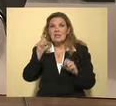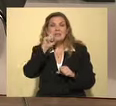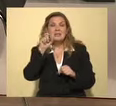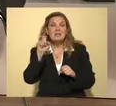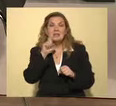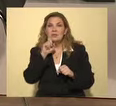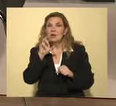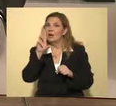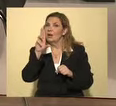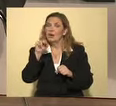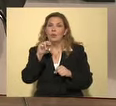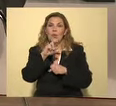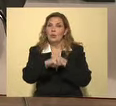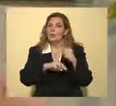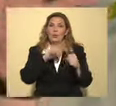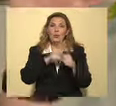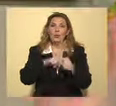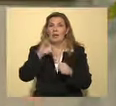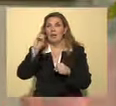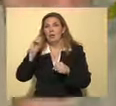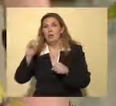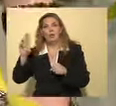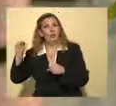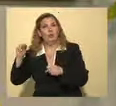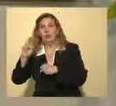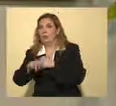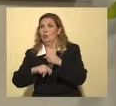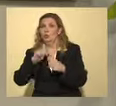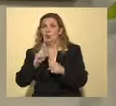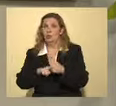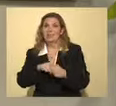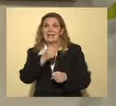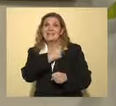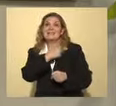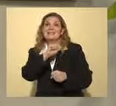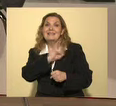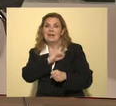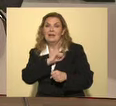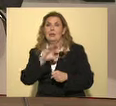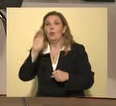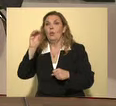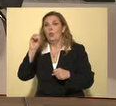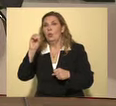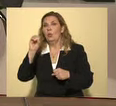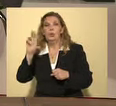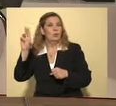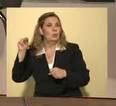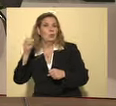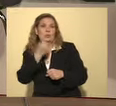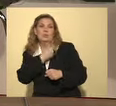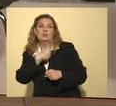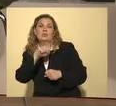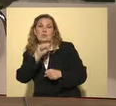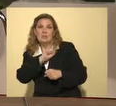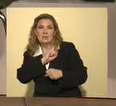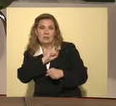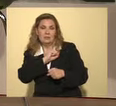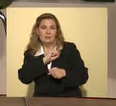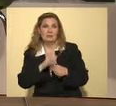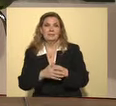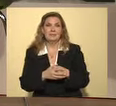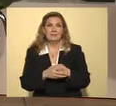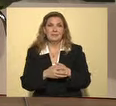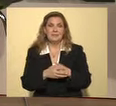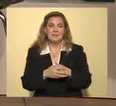no se habla de normal, normal o anormal. Es lo que tú quieras. Sano o algo que no me es sano. Siempre y miren cómo los tenemos